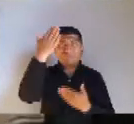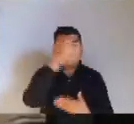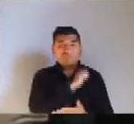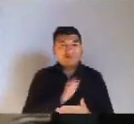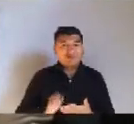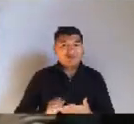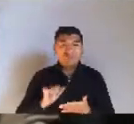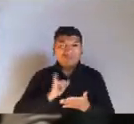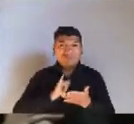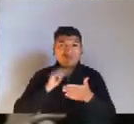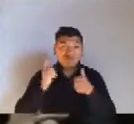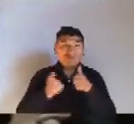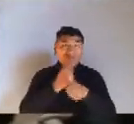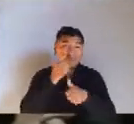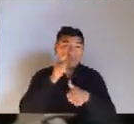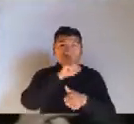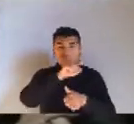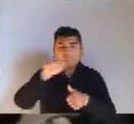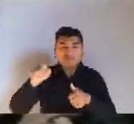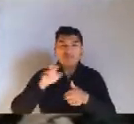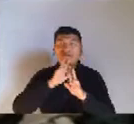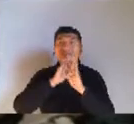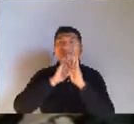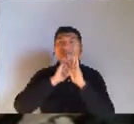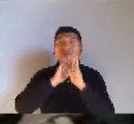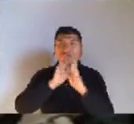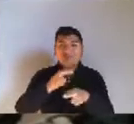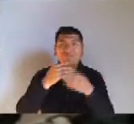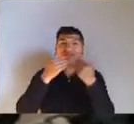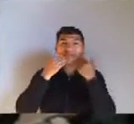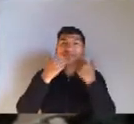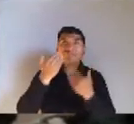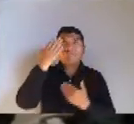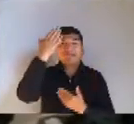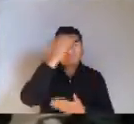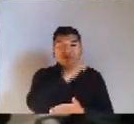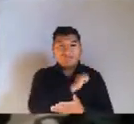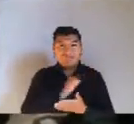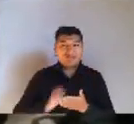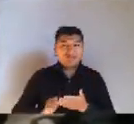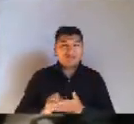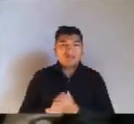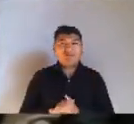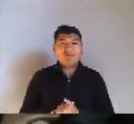Yo digo la primera parte y todos respondemos, gracias Señor.